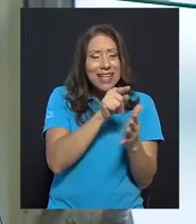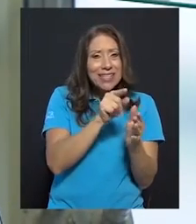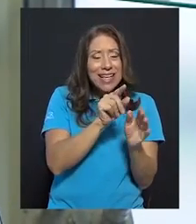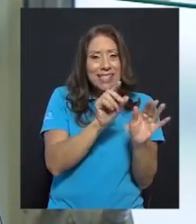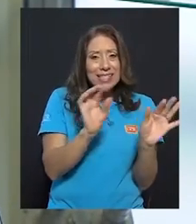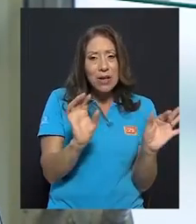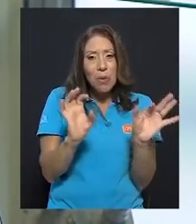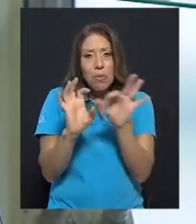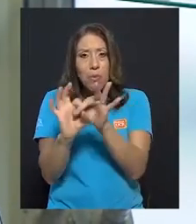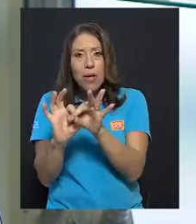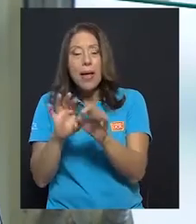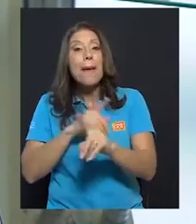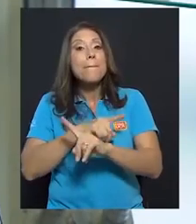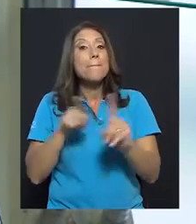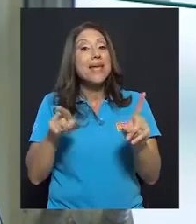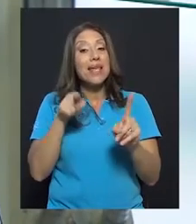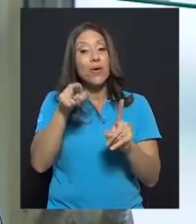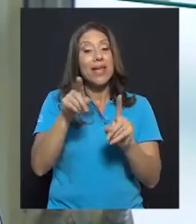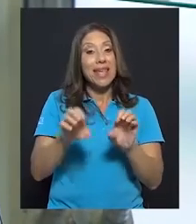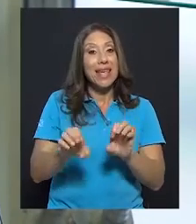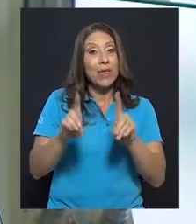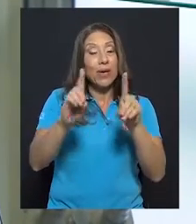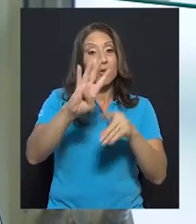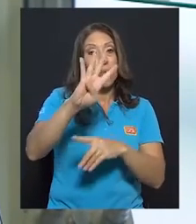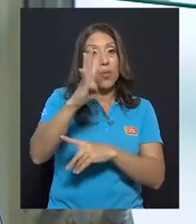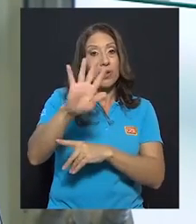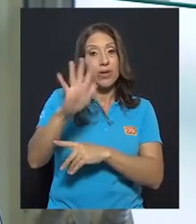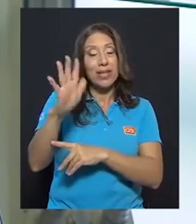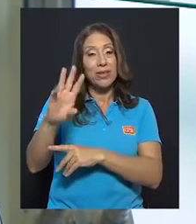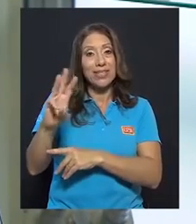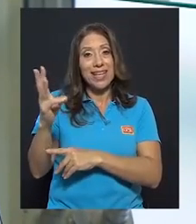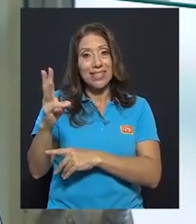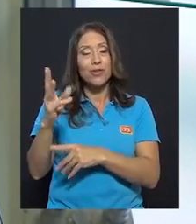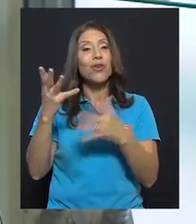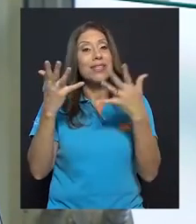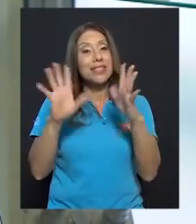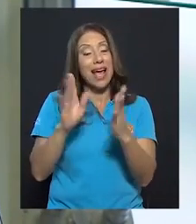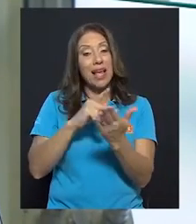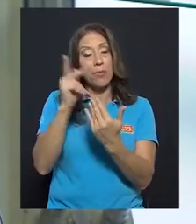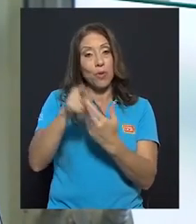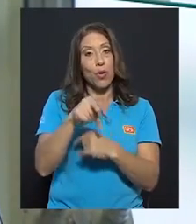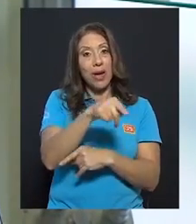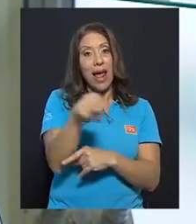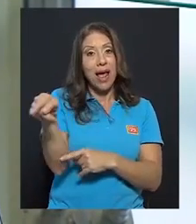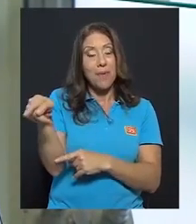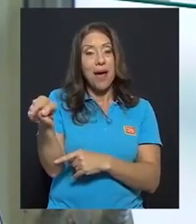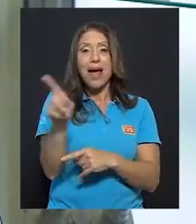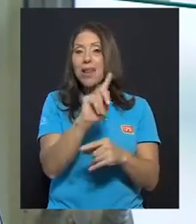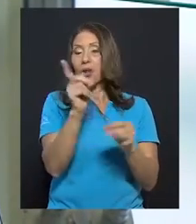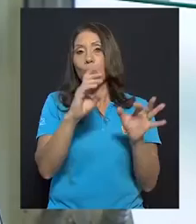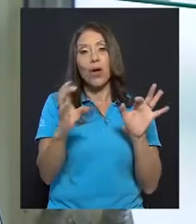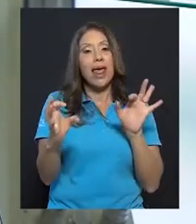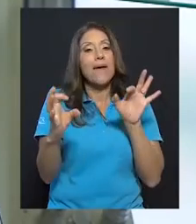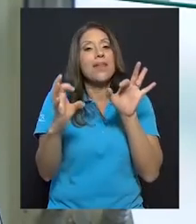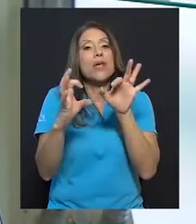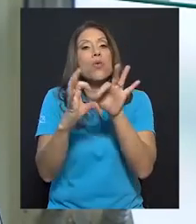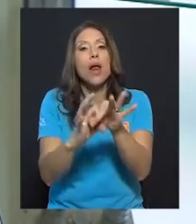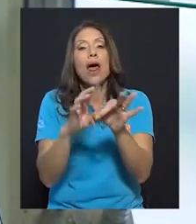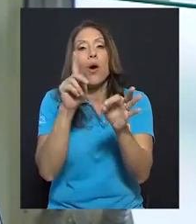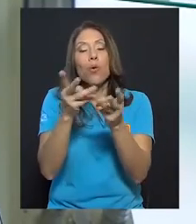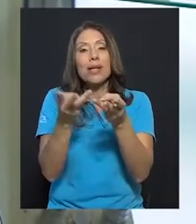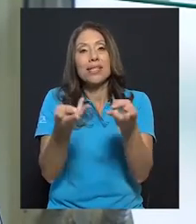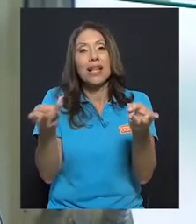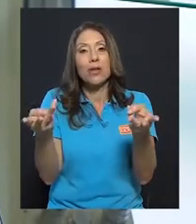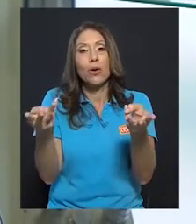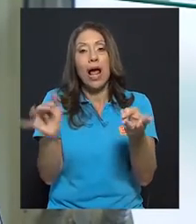cambio sustancial es que en el caso de educación diversificada ya el programa como tal no queda vinculado a ninguna